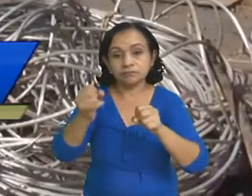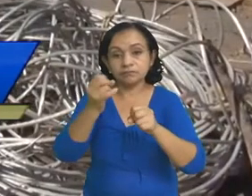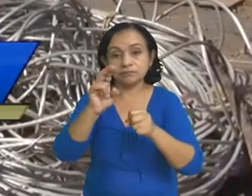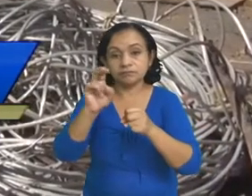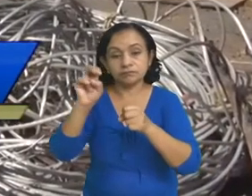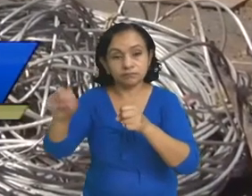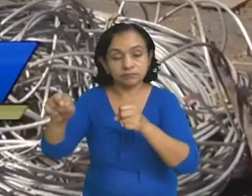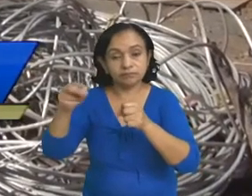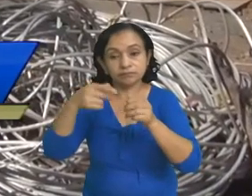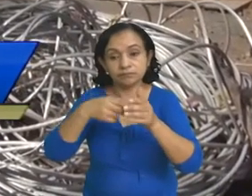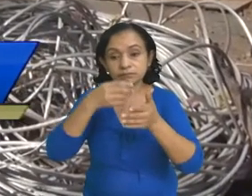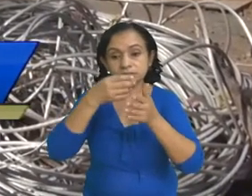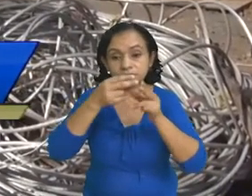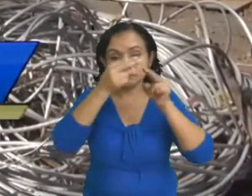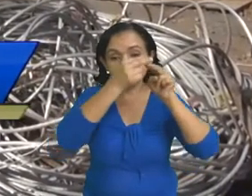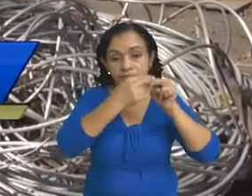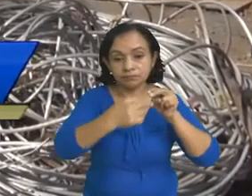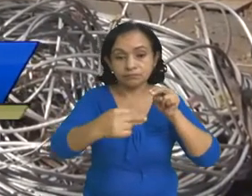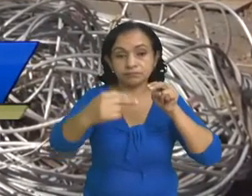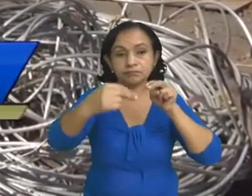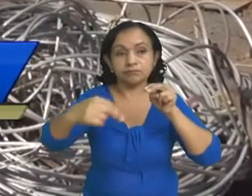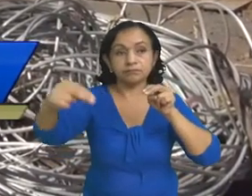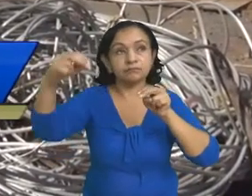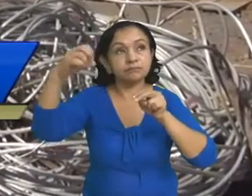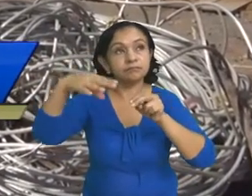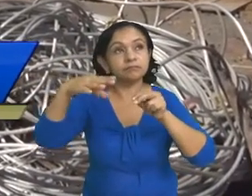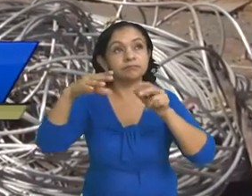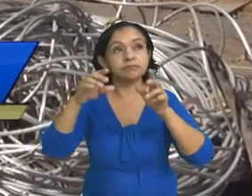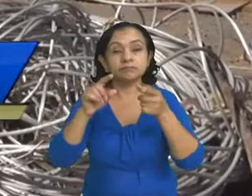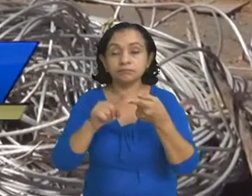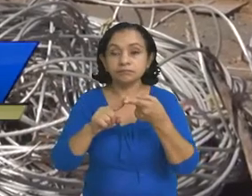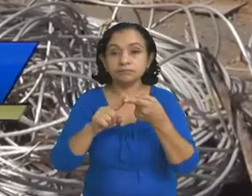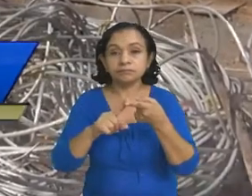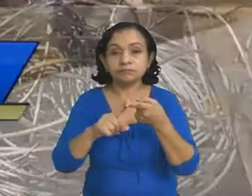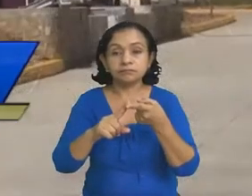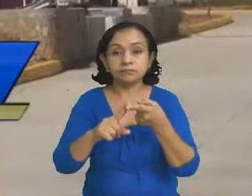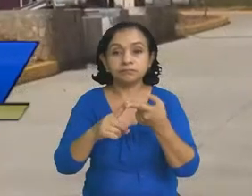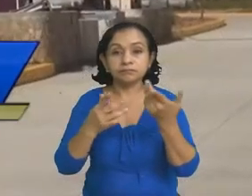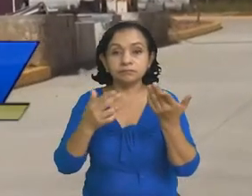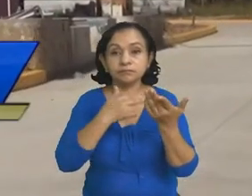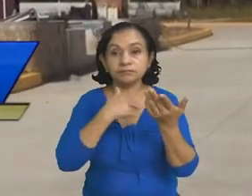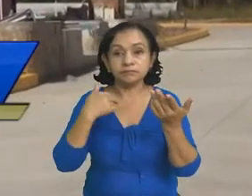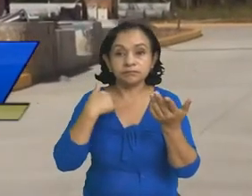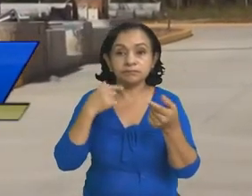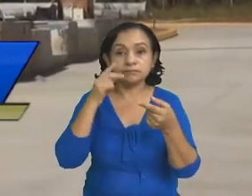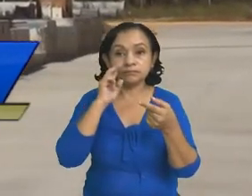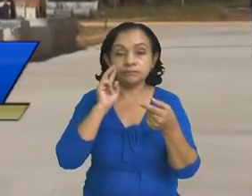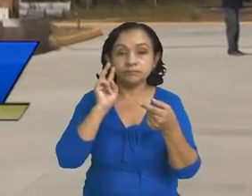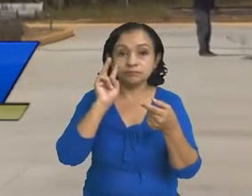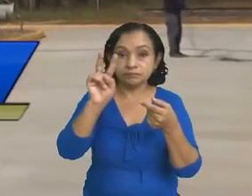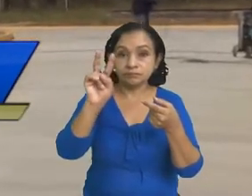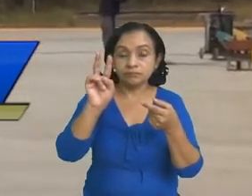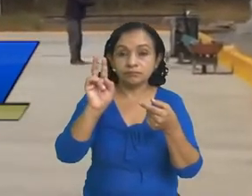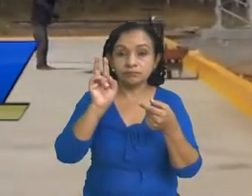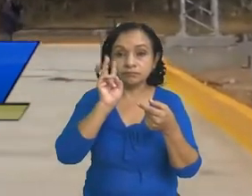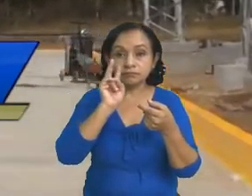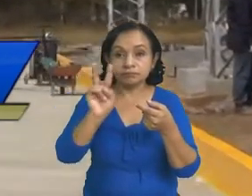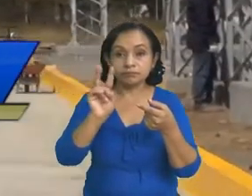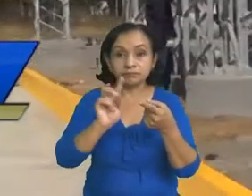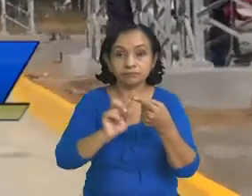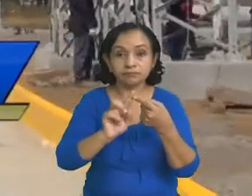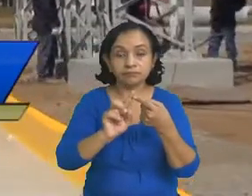que va a alimentar lo que es San Juan del Sur. Y ahí miramos las